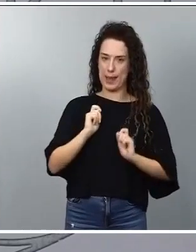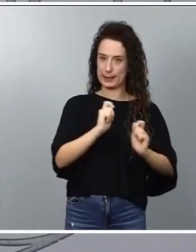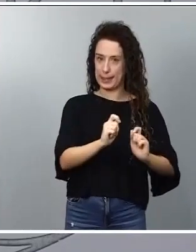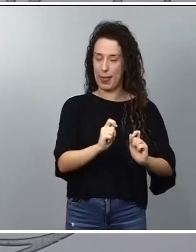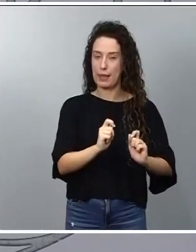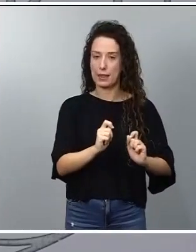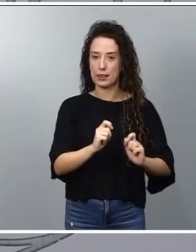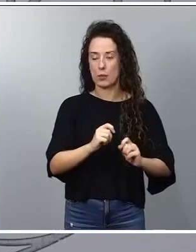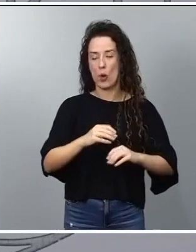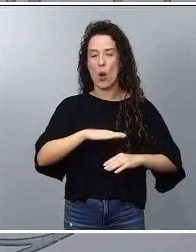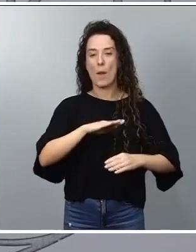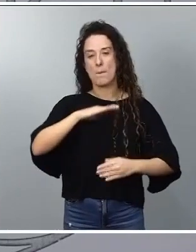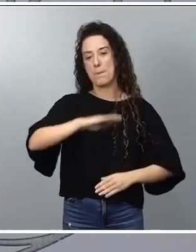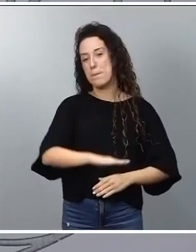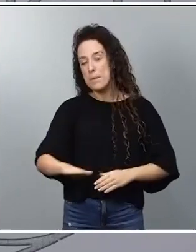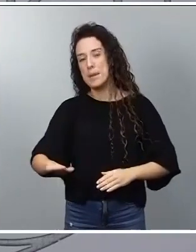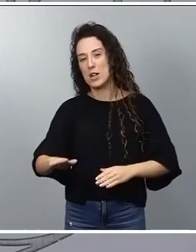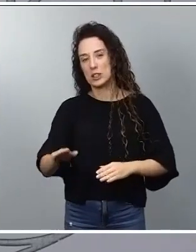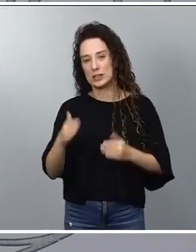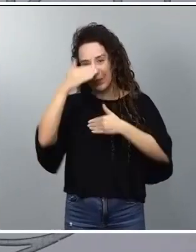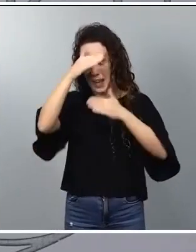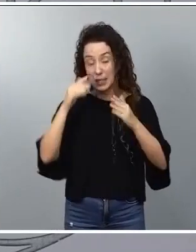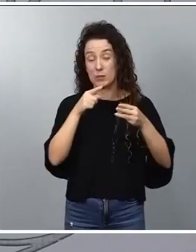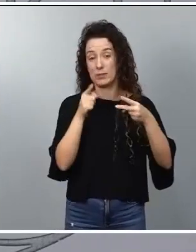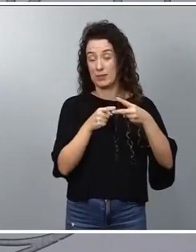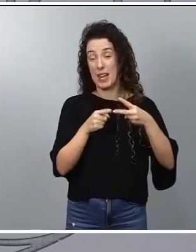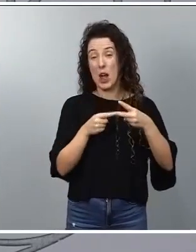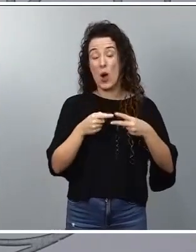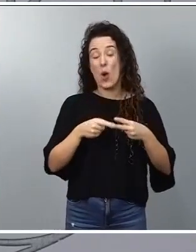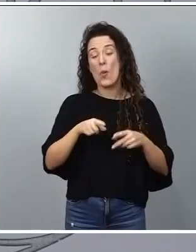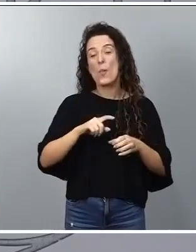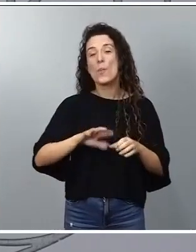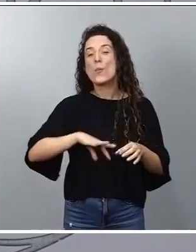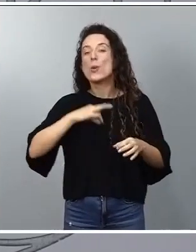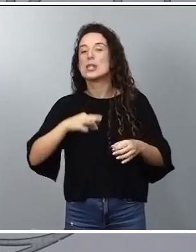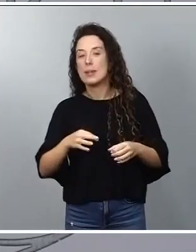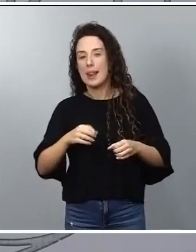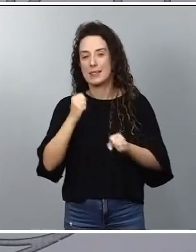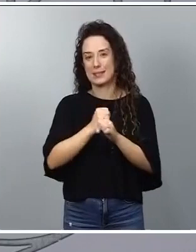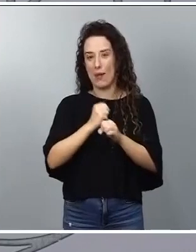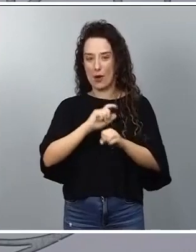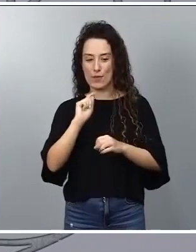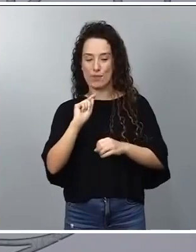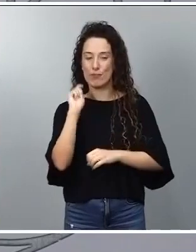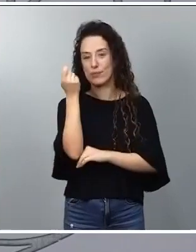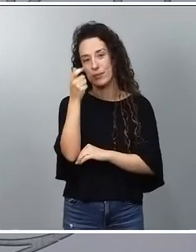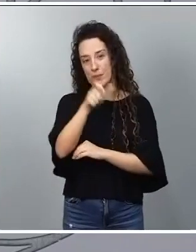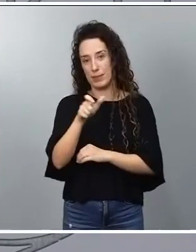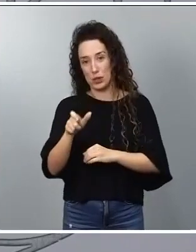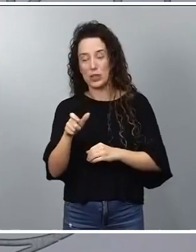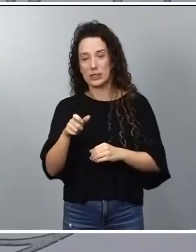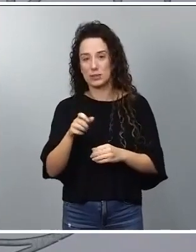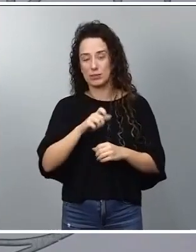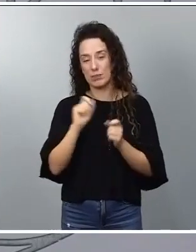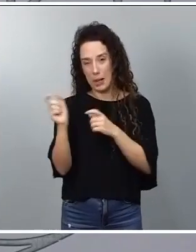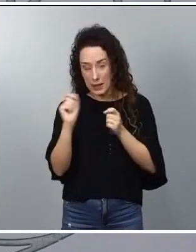tutela dos menores. En segundo lugar, a mellora das posibilidades de inserción sociolaboral de persoas ex-tuteladas. en terceiro